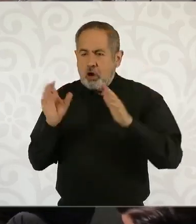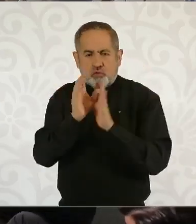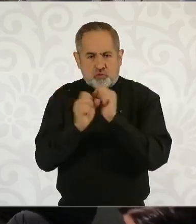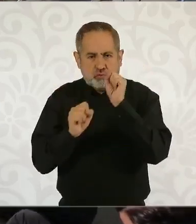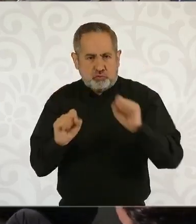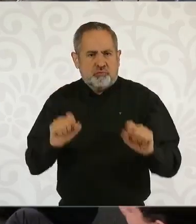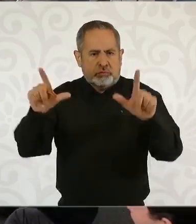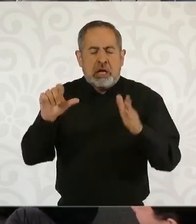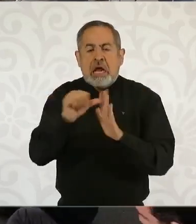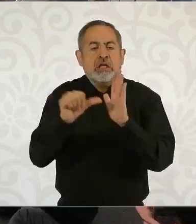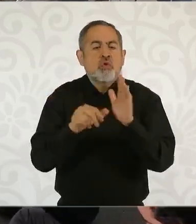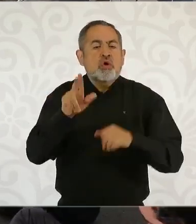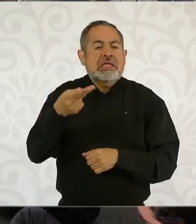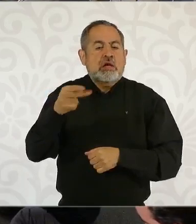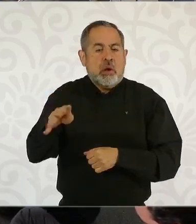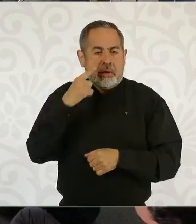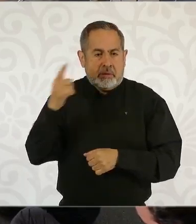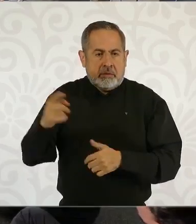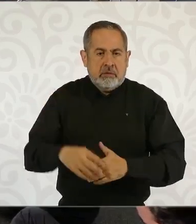tienen, artículo 89.